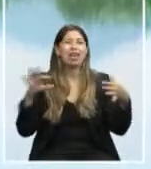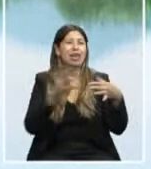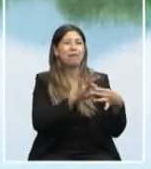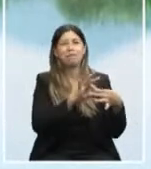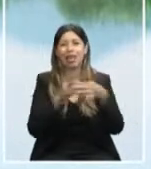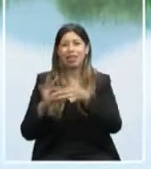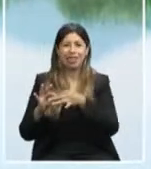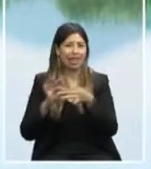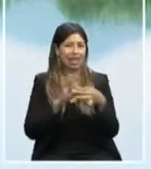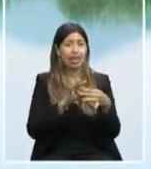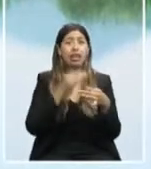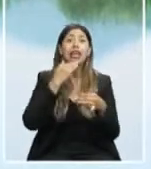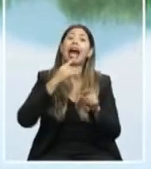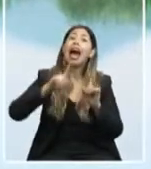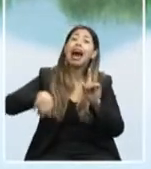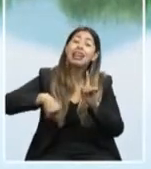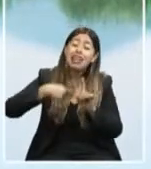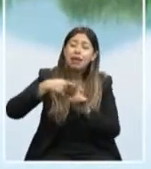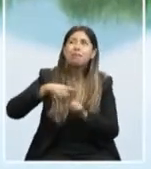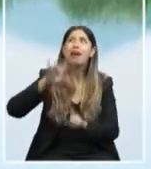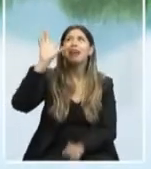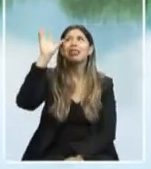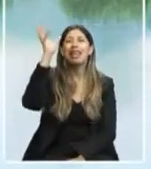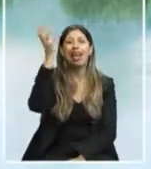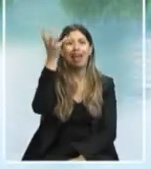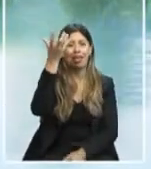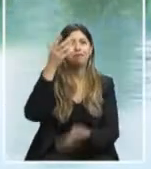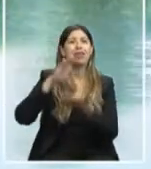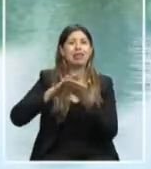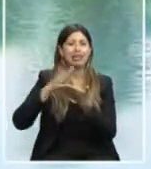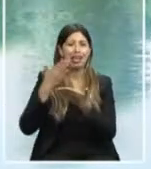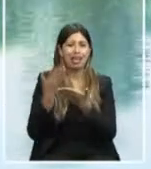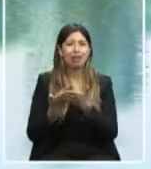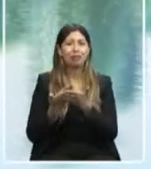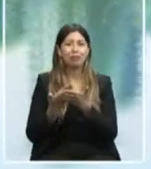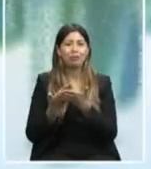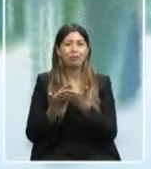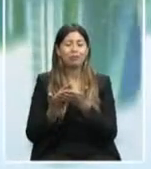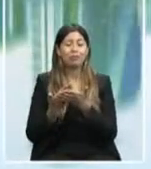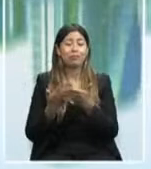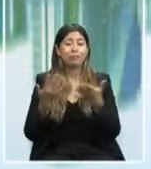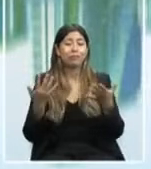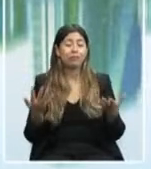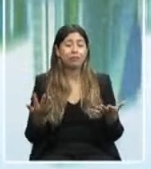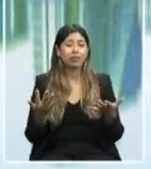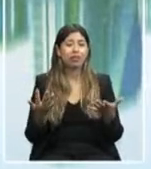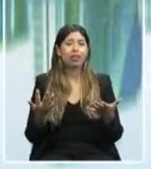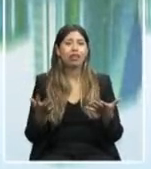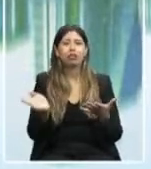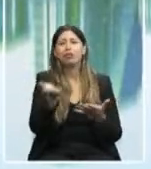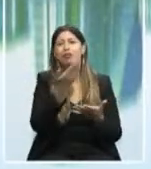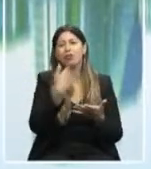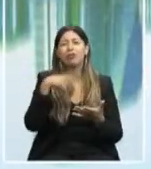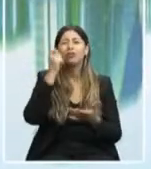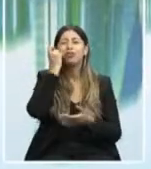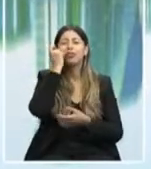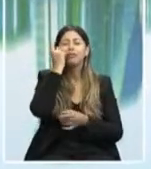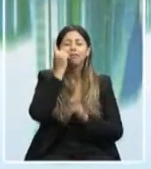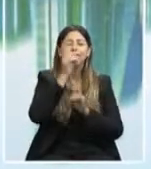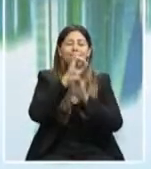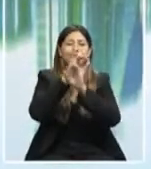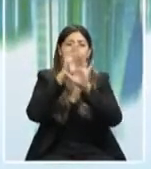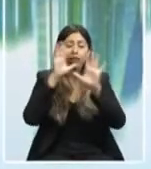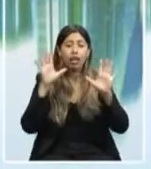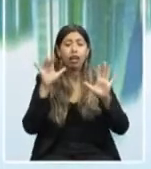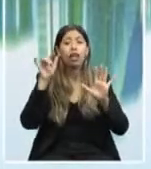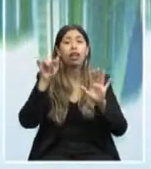a la salud del ambiente donde ésta se desarrolla. Por lo tanto, hasta que no entendamos que todos